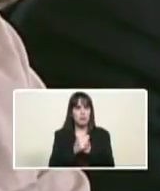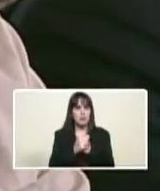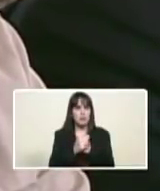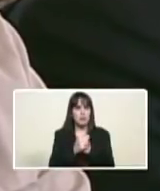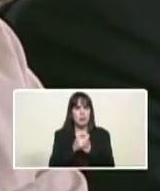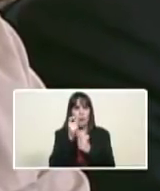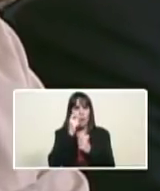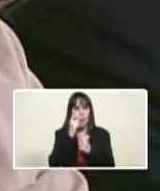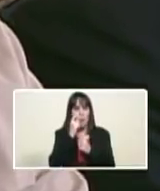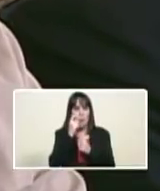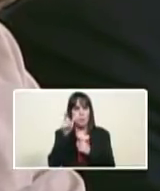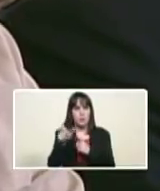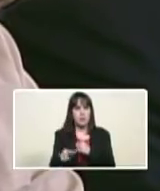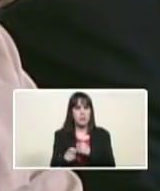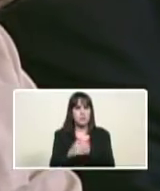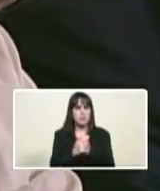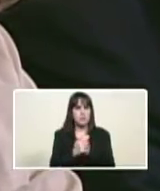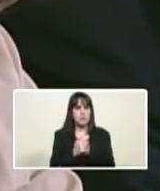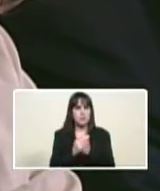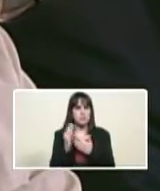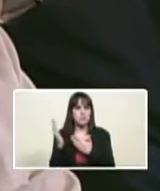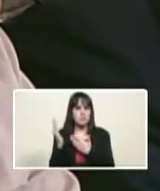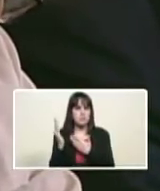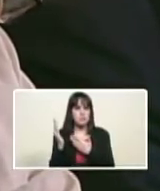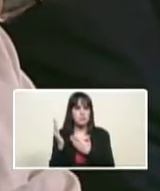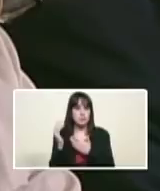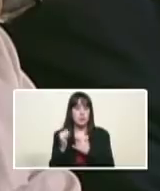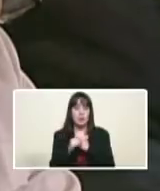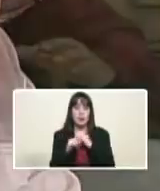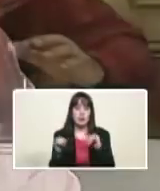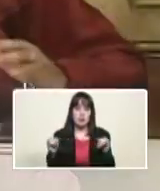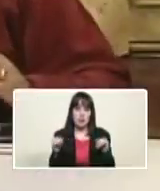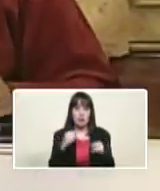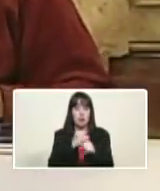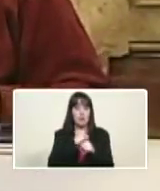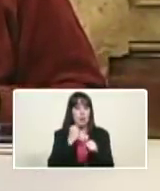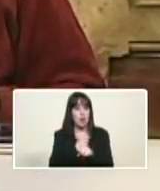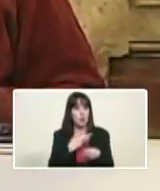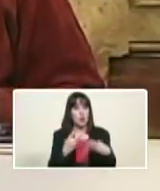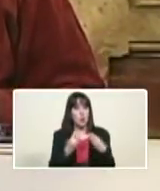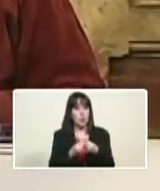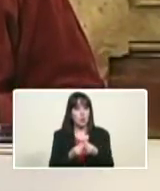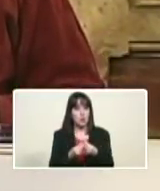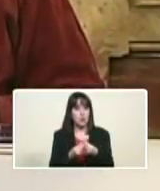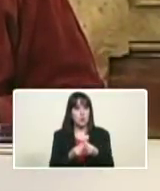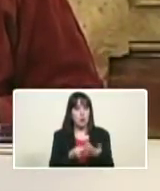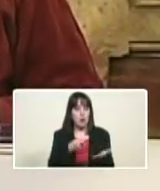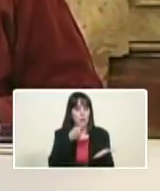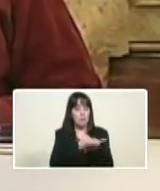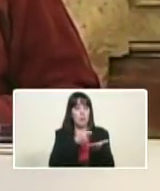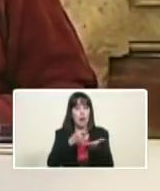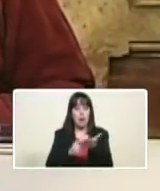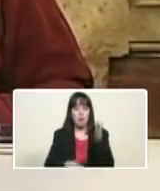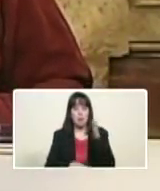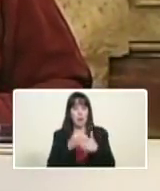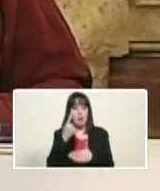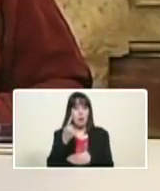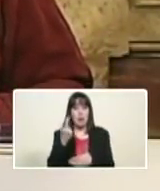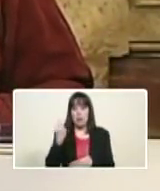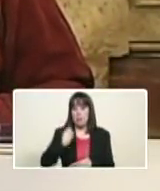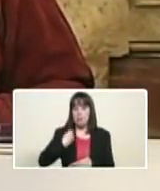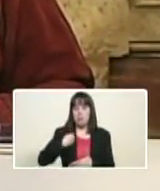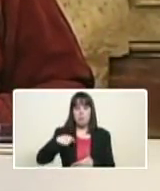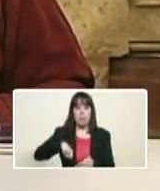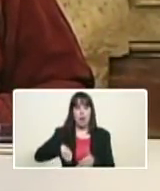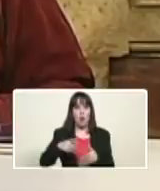Eduardo Murachi Piñate, ya están en cuenta y trabajando para cuando paguemos los salarios, ya en